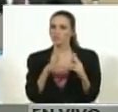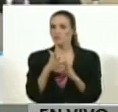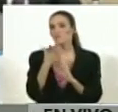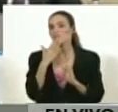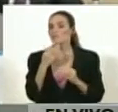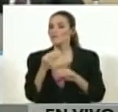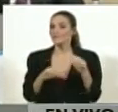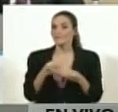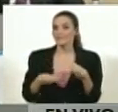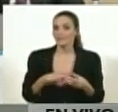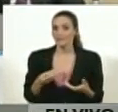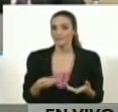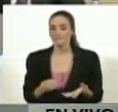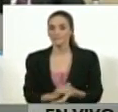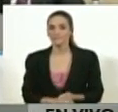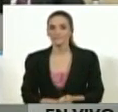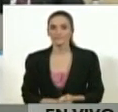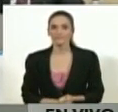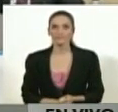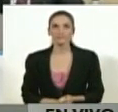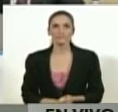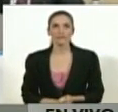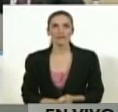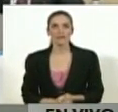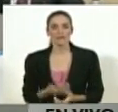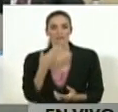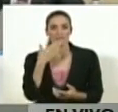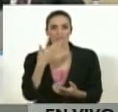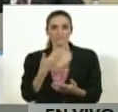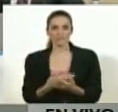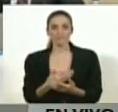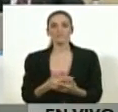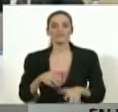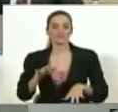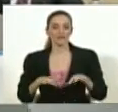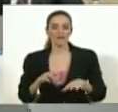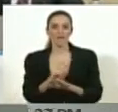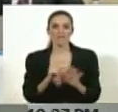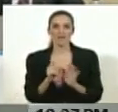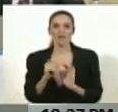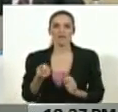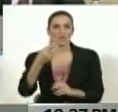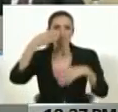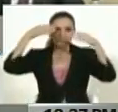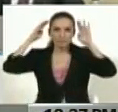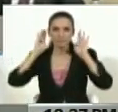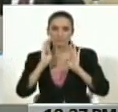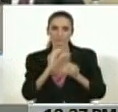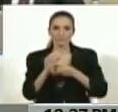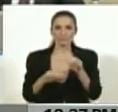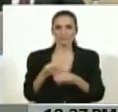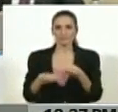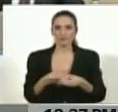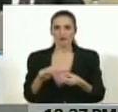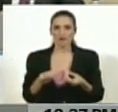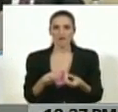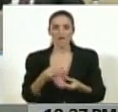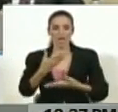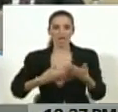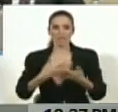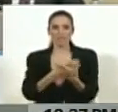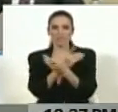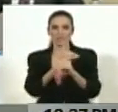el en curso el la solicitud del secretario general Luis almagro para la activación de de la carta